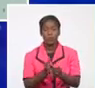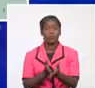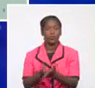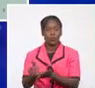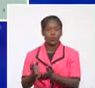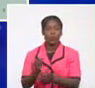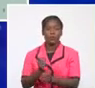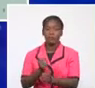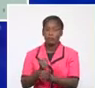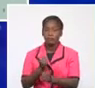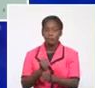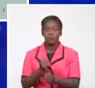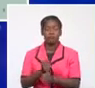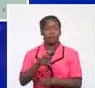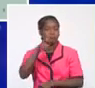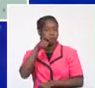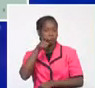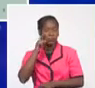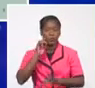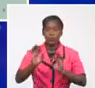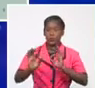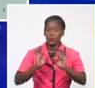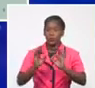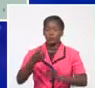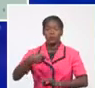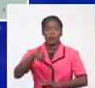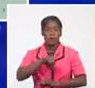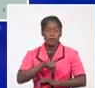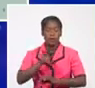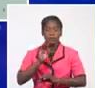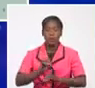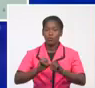duro. Ayer se transmitió por la televisión